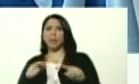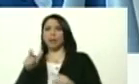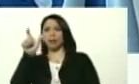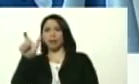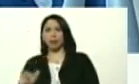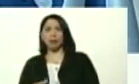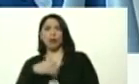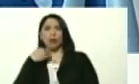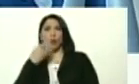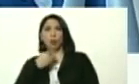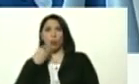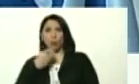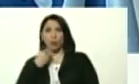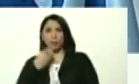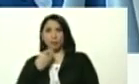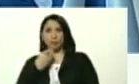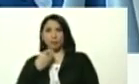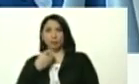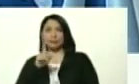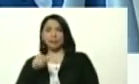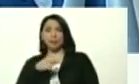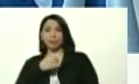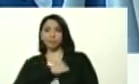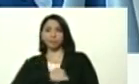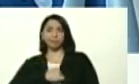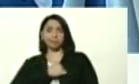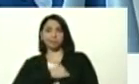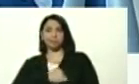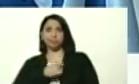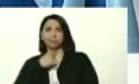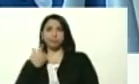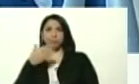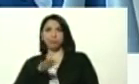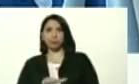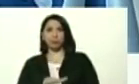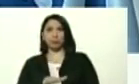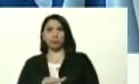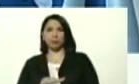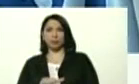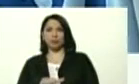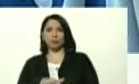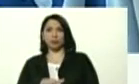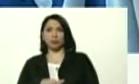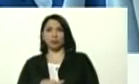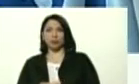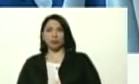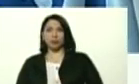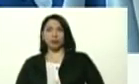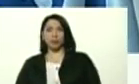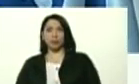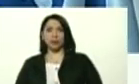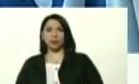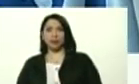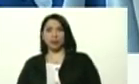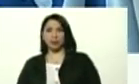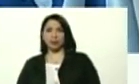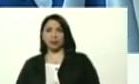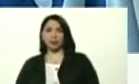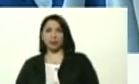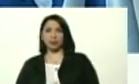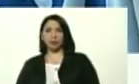y obviamente lamentable homicidio de el joven,